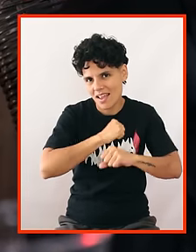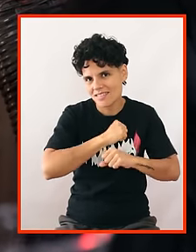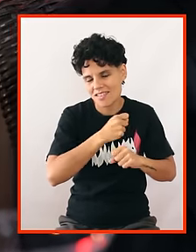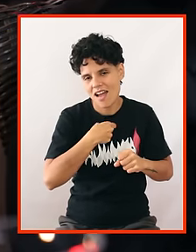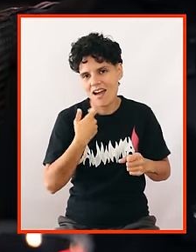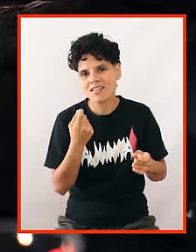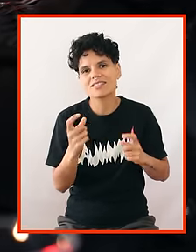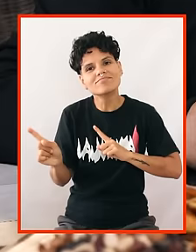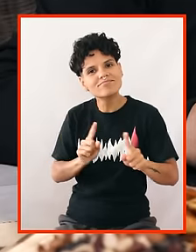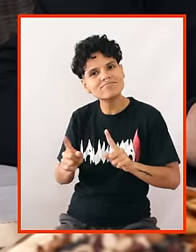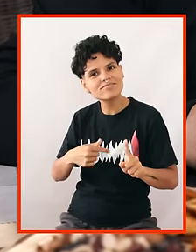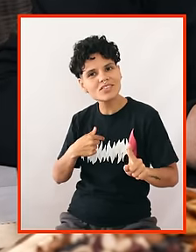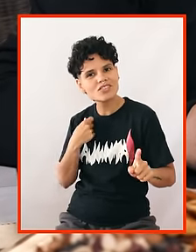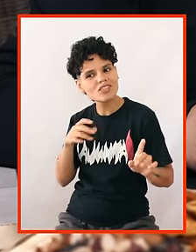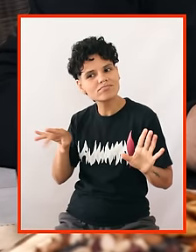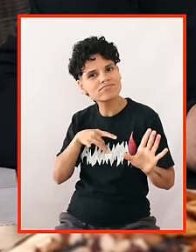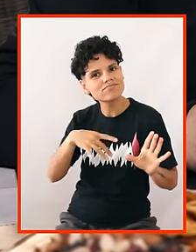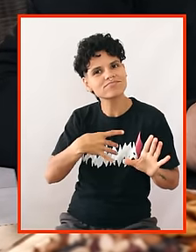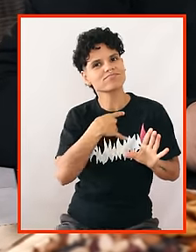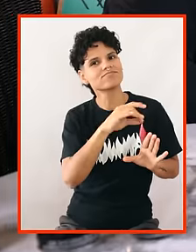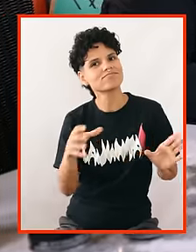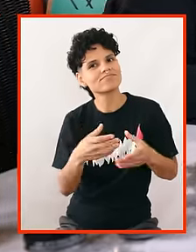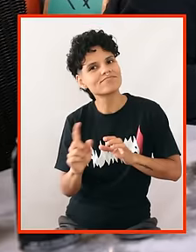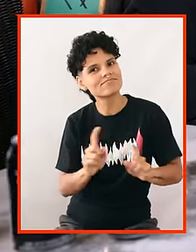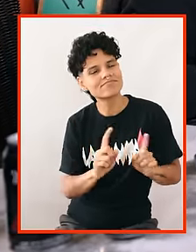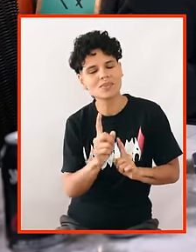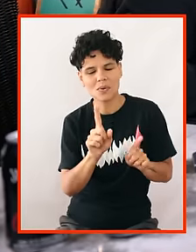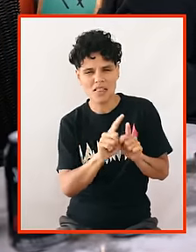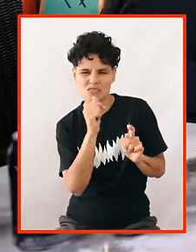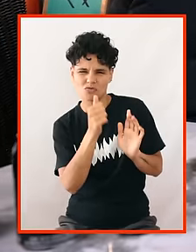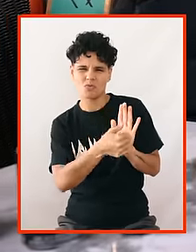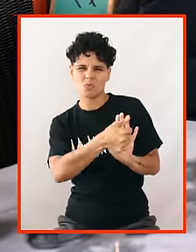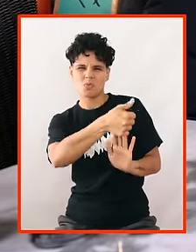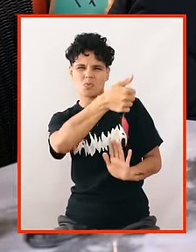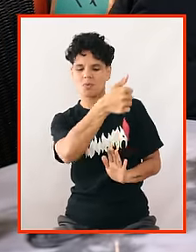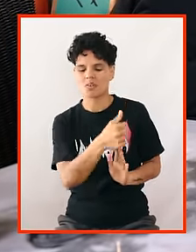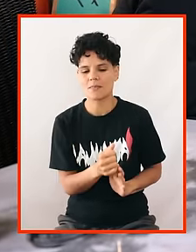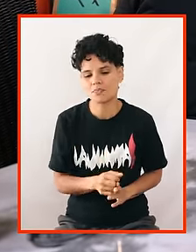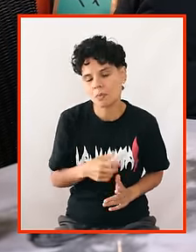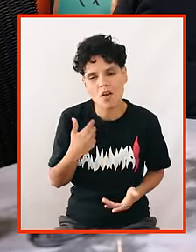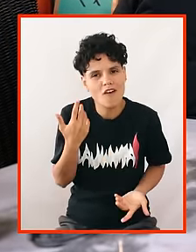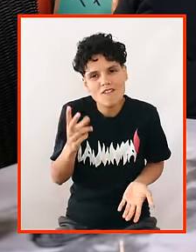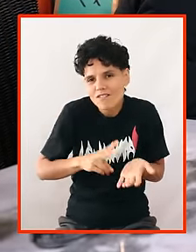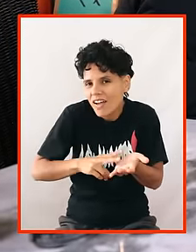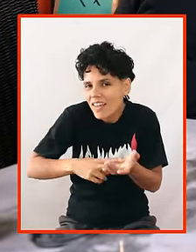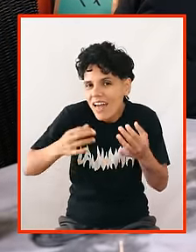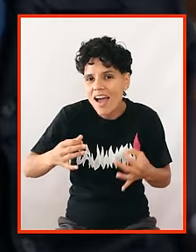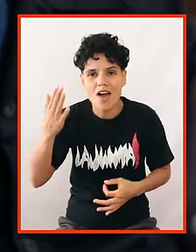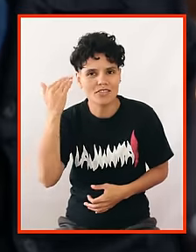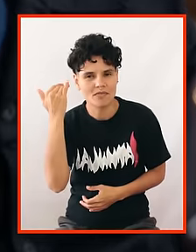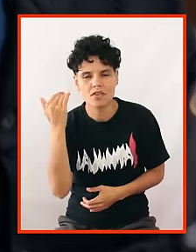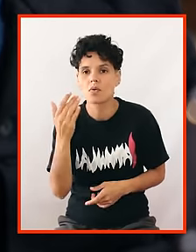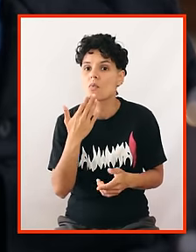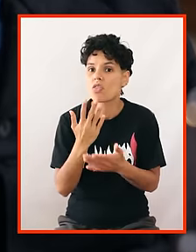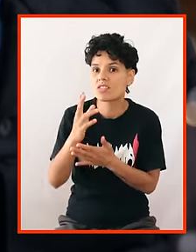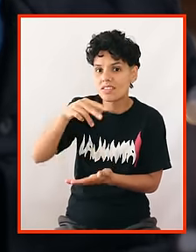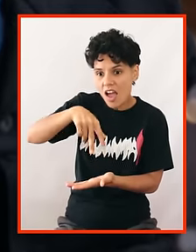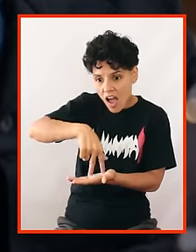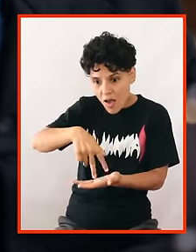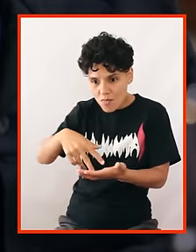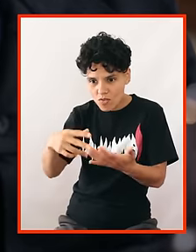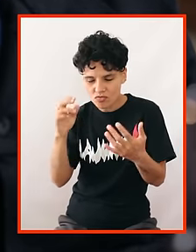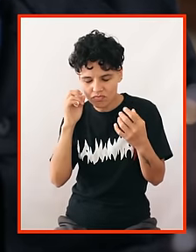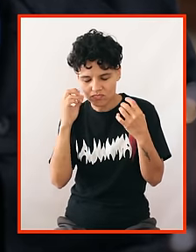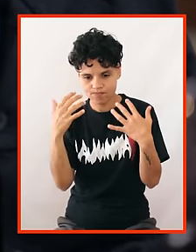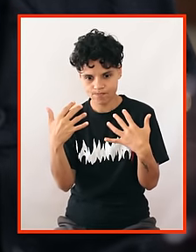acá. Un clásico, grande Italia. Entonces no sabíamos, mucho que... No, sí, sí. ¿Qué pasaría? Al momento de subirnos al escenario vemos que